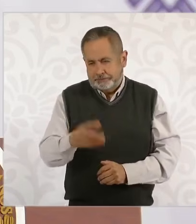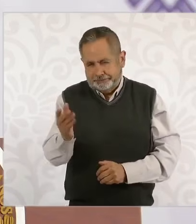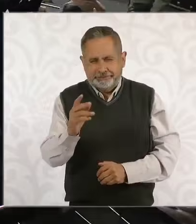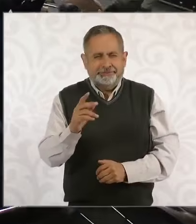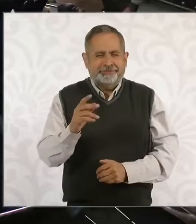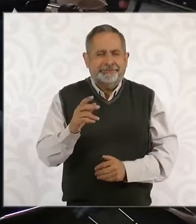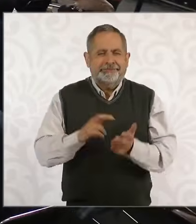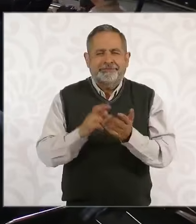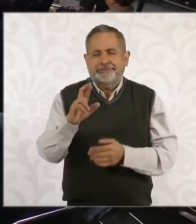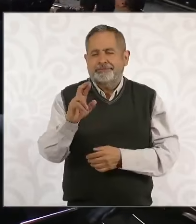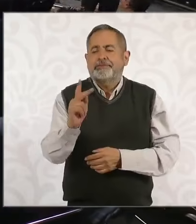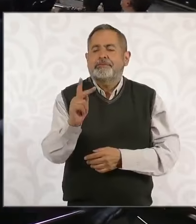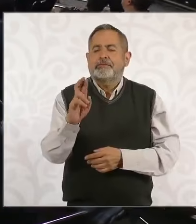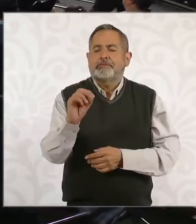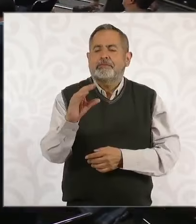que.